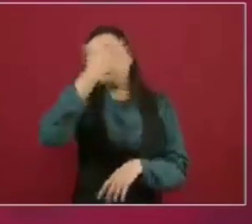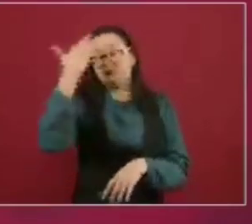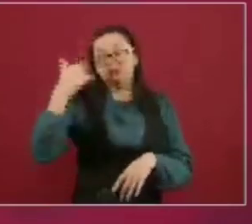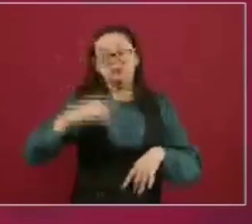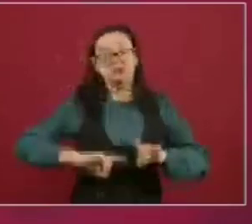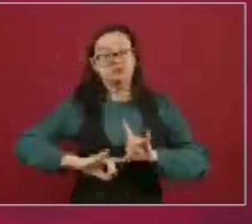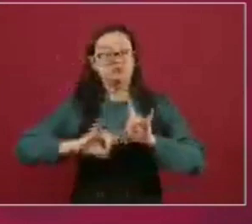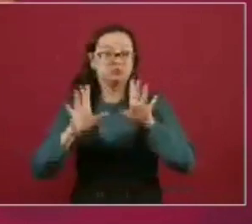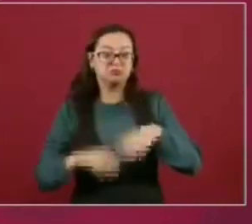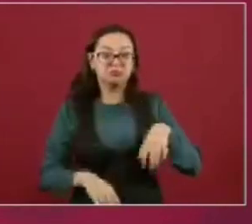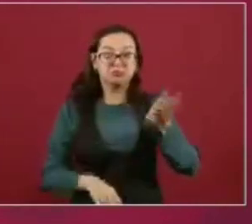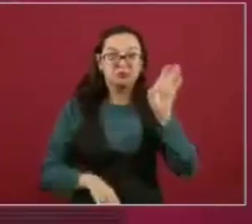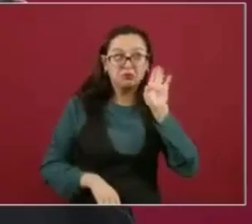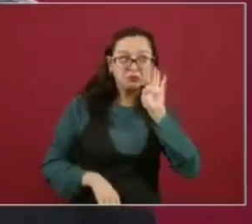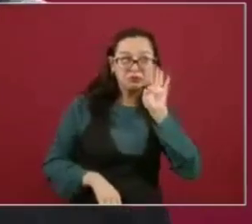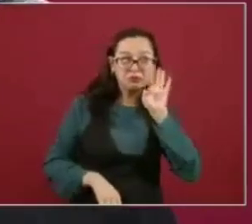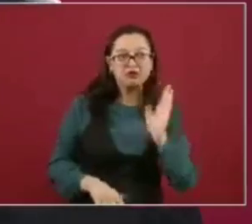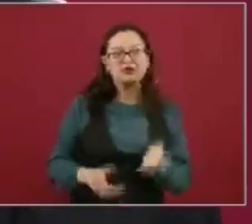Pues que nadie